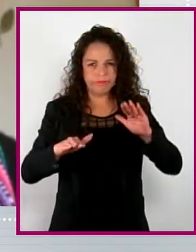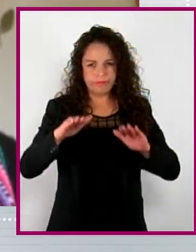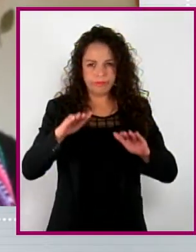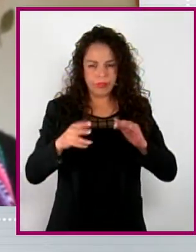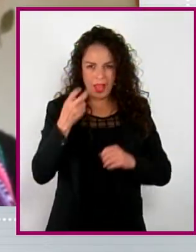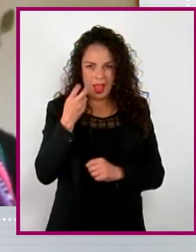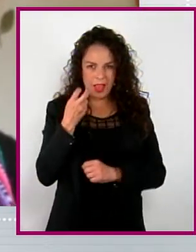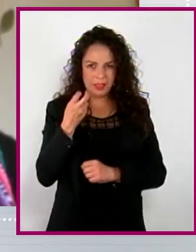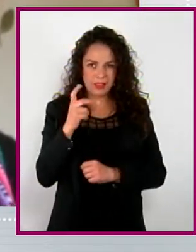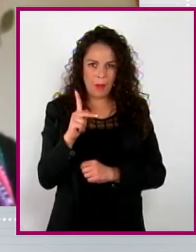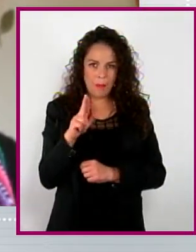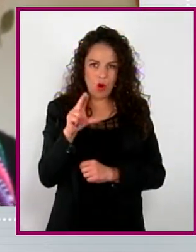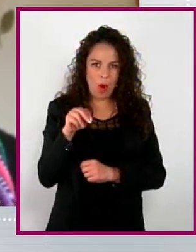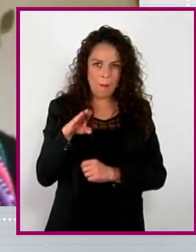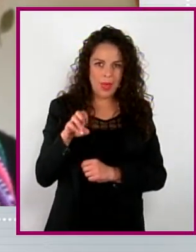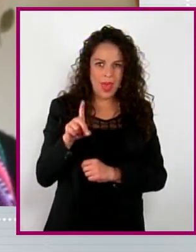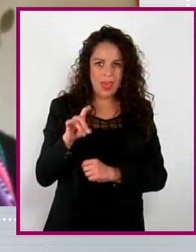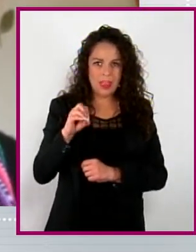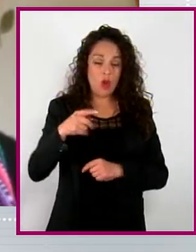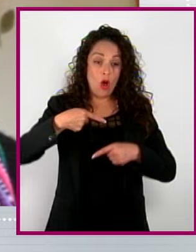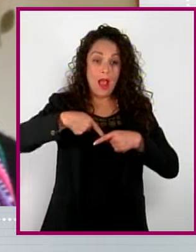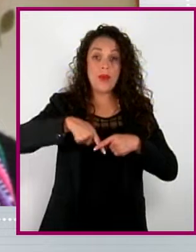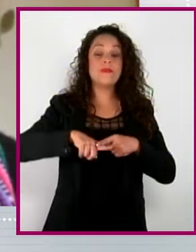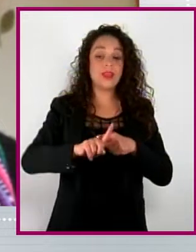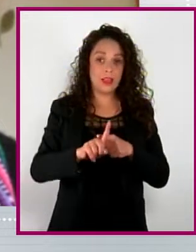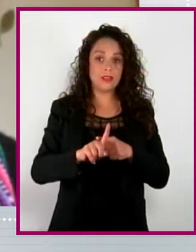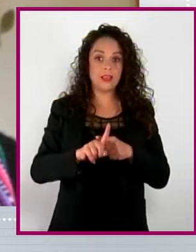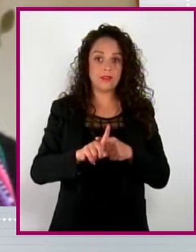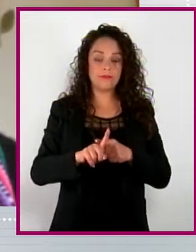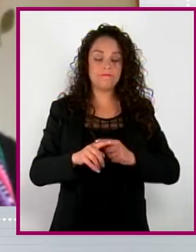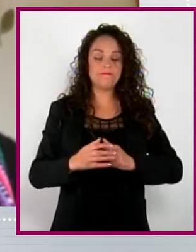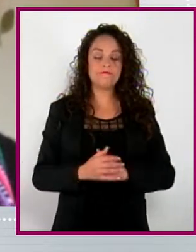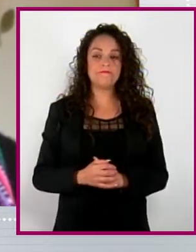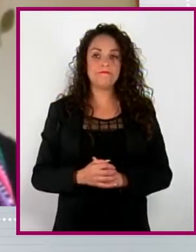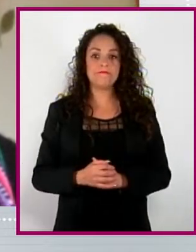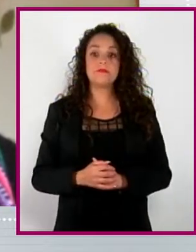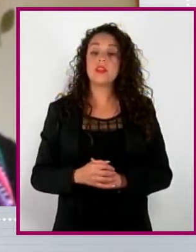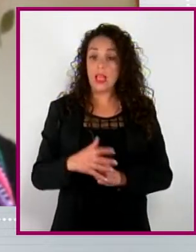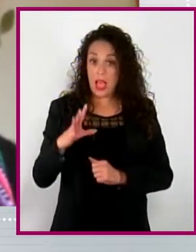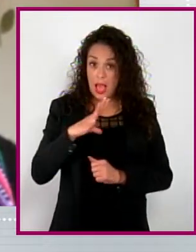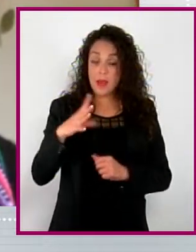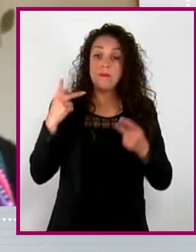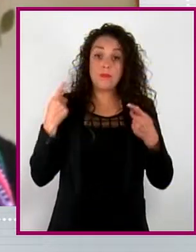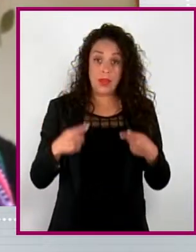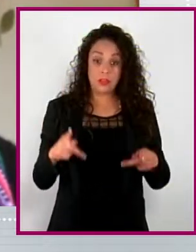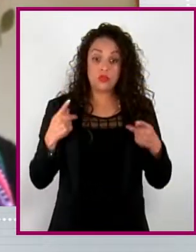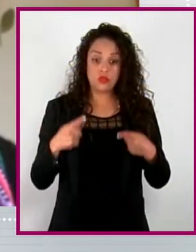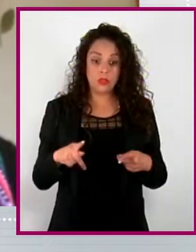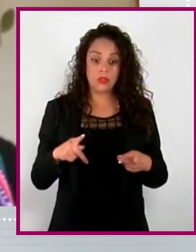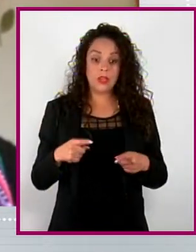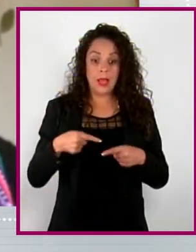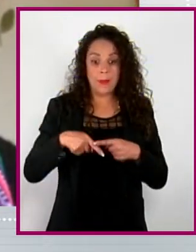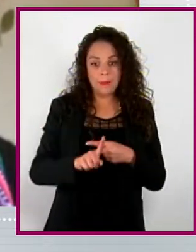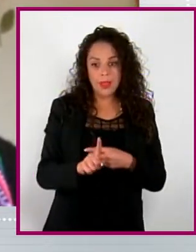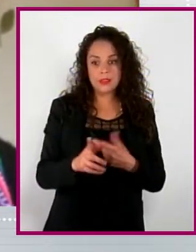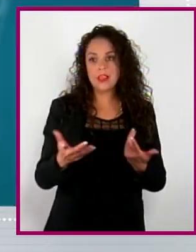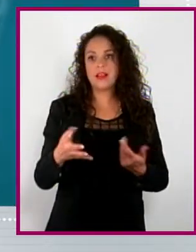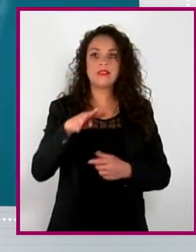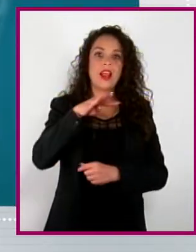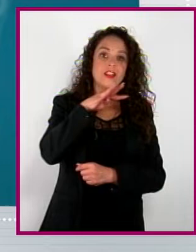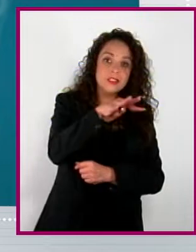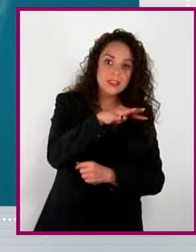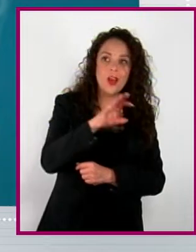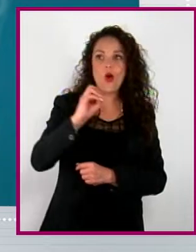promedio en donde inician, cuando también hay personas que inician a los 19, a los